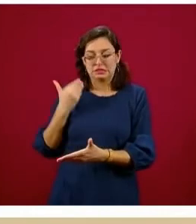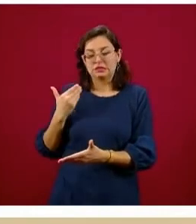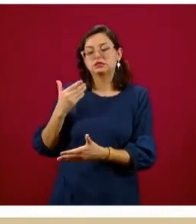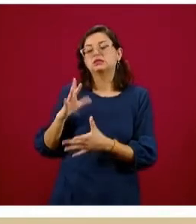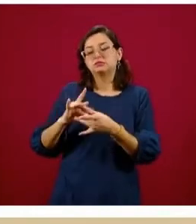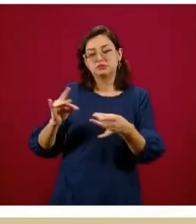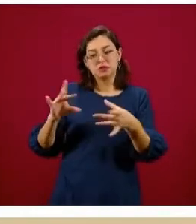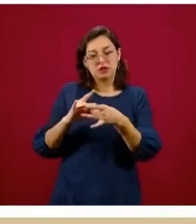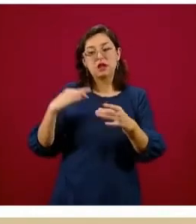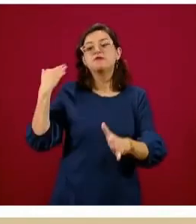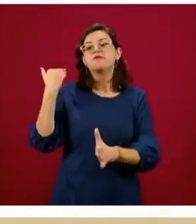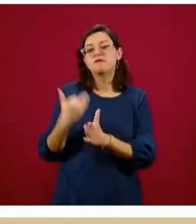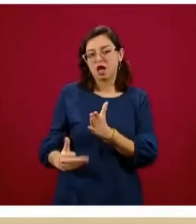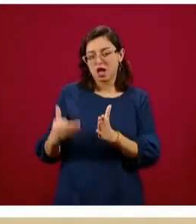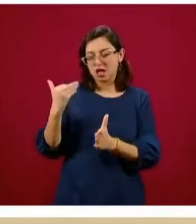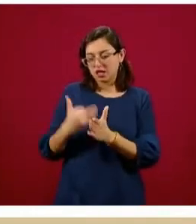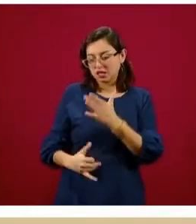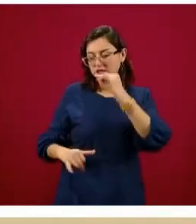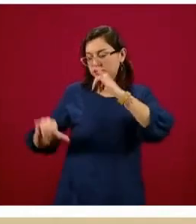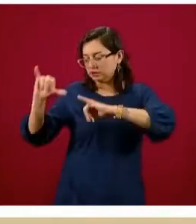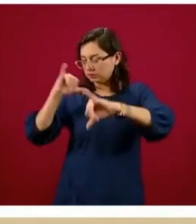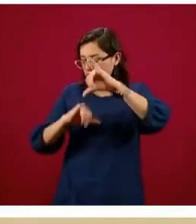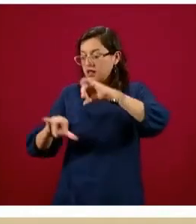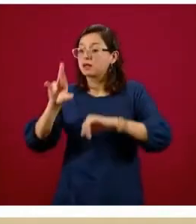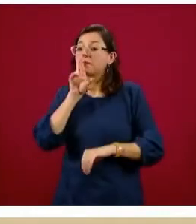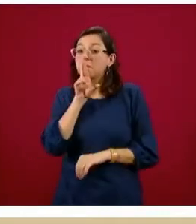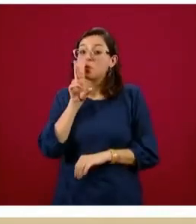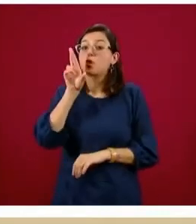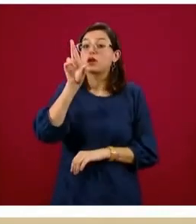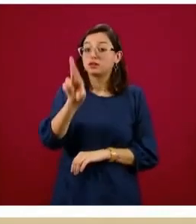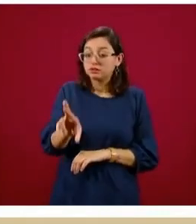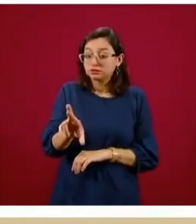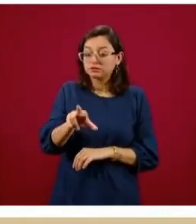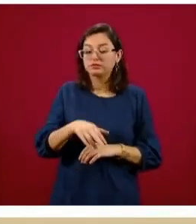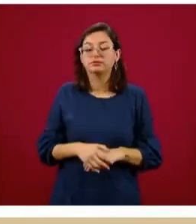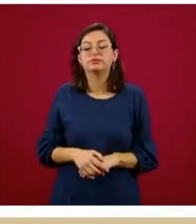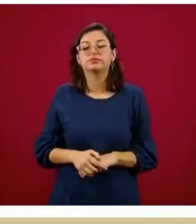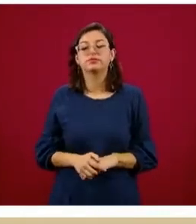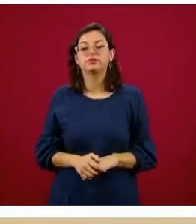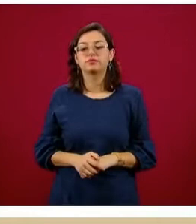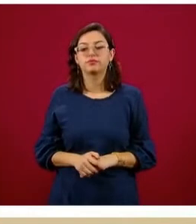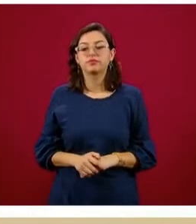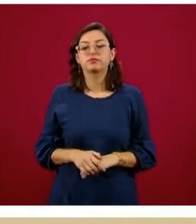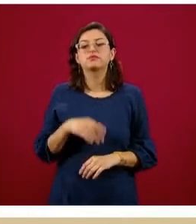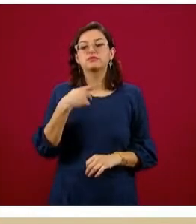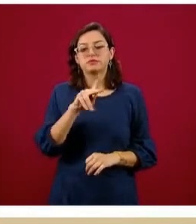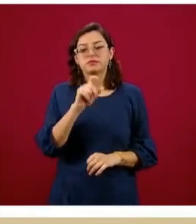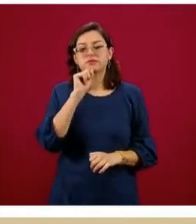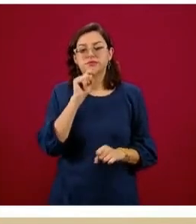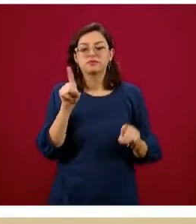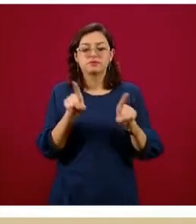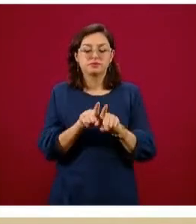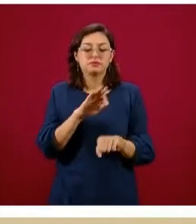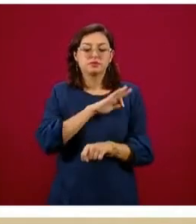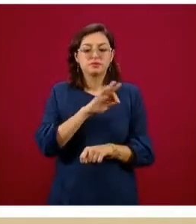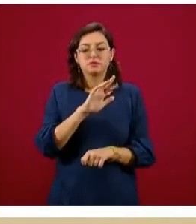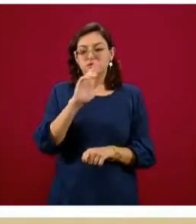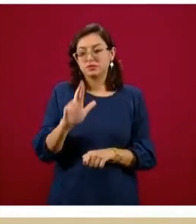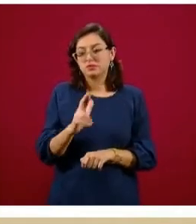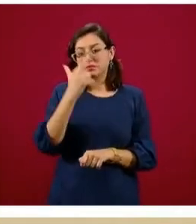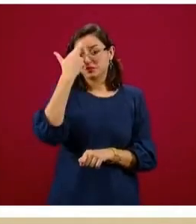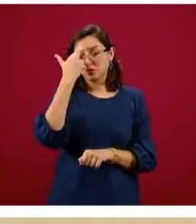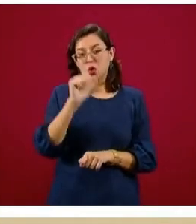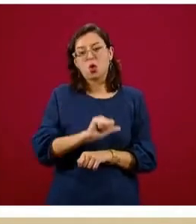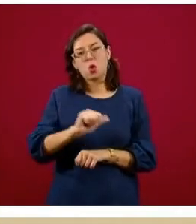pendientes de procesarse. Sin embargo, si recuerdan también el gráfico en donde tenemos los casos confirmados, que son el rojo, el